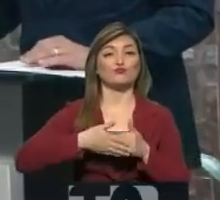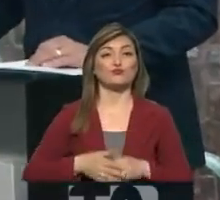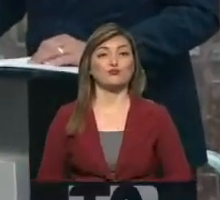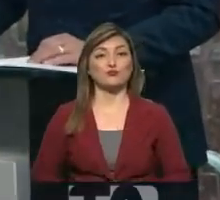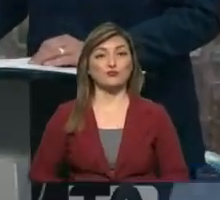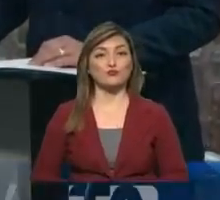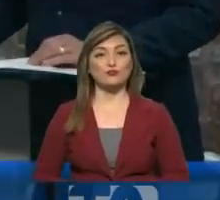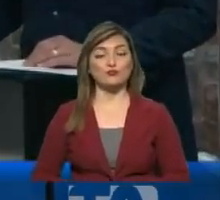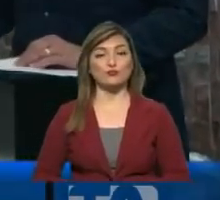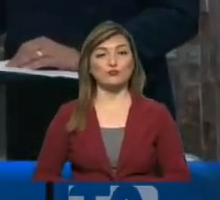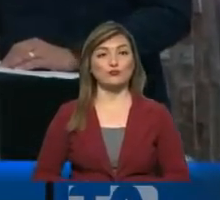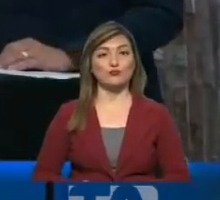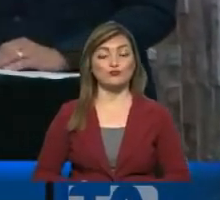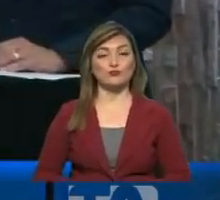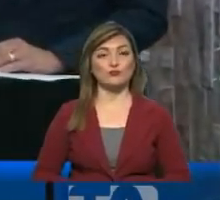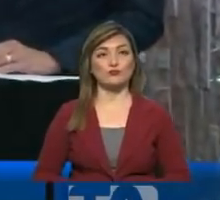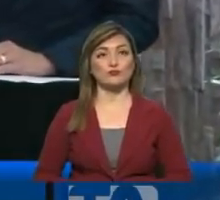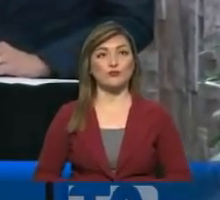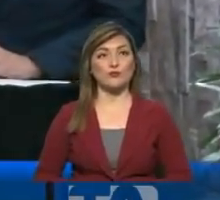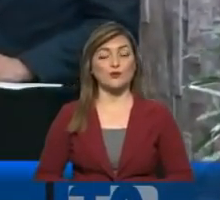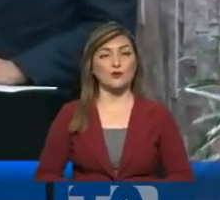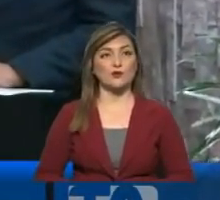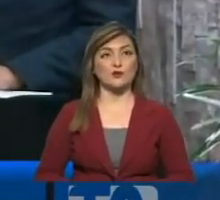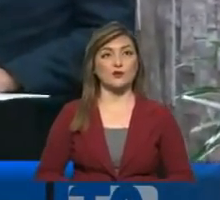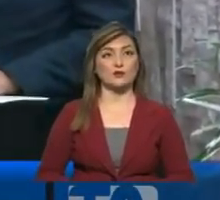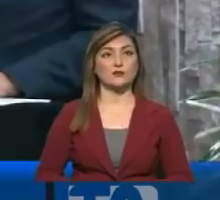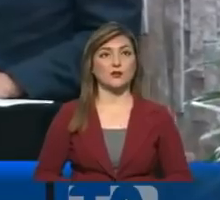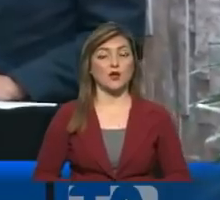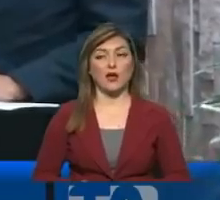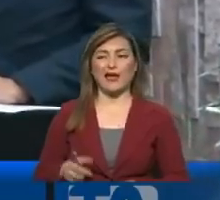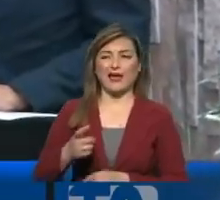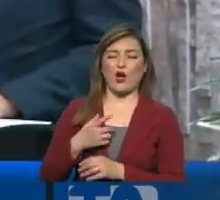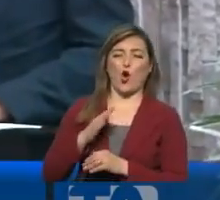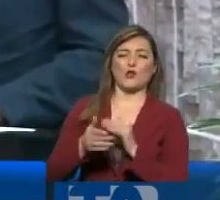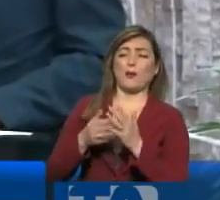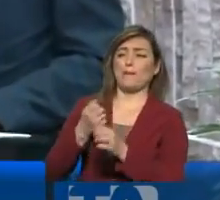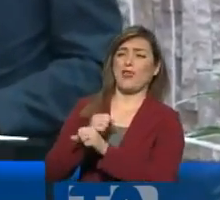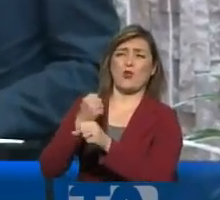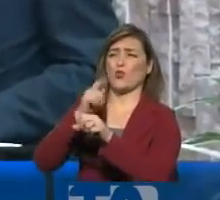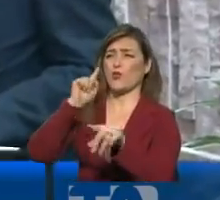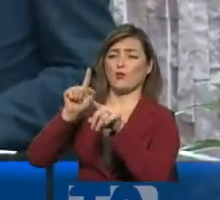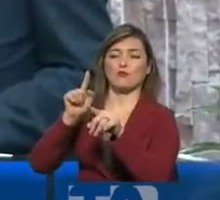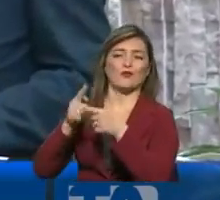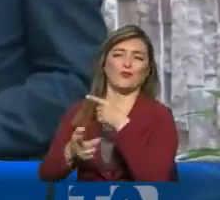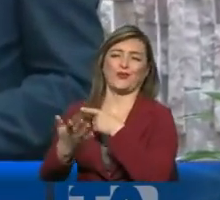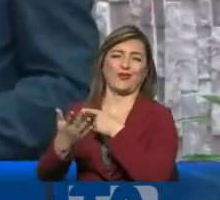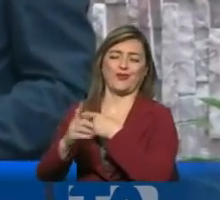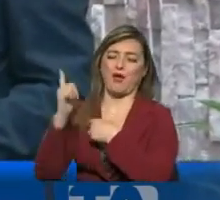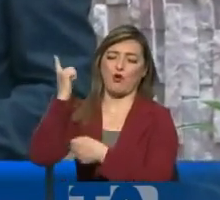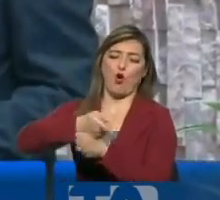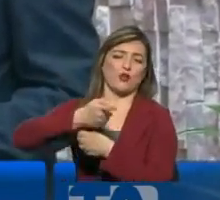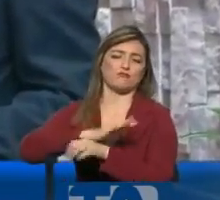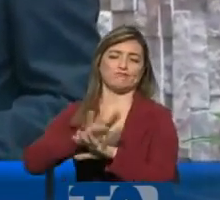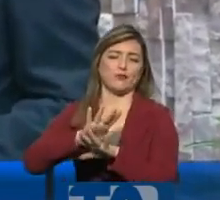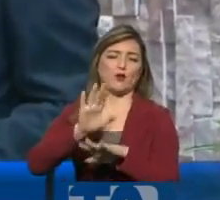decisión definitiva y no está sujeta a ningún tipo de apelación, de modo que al estado ecuatoriano le corresponde